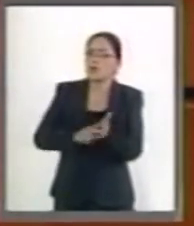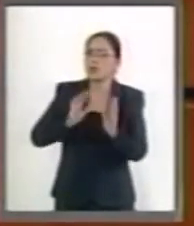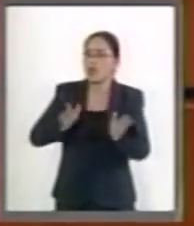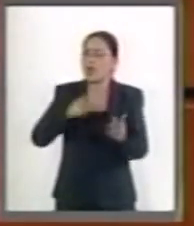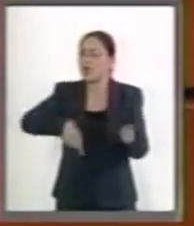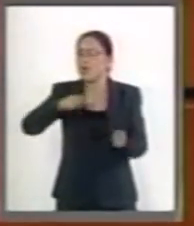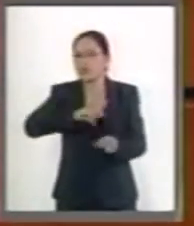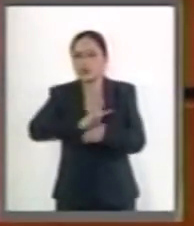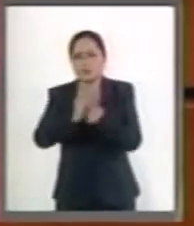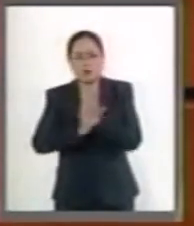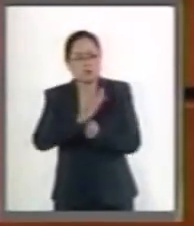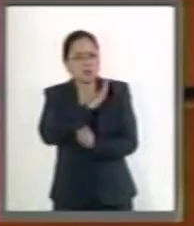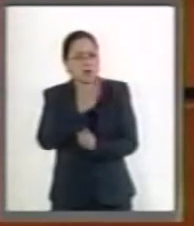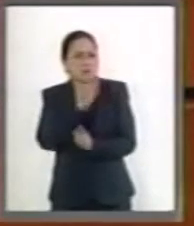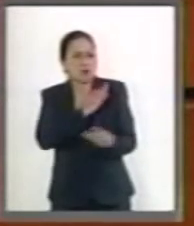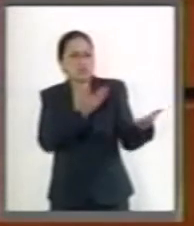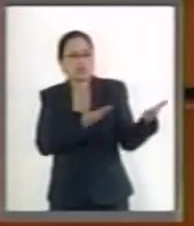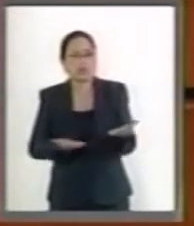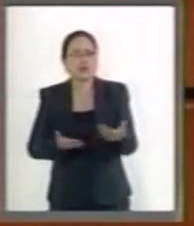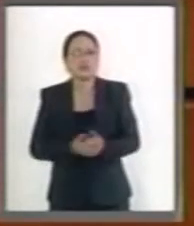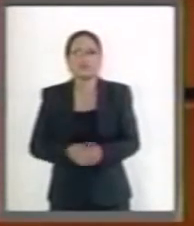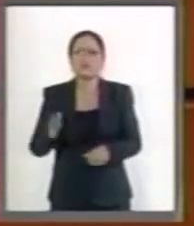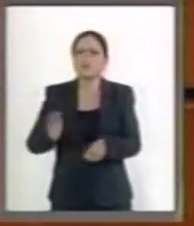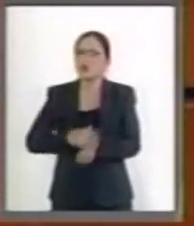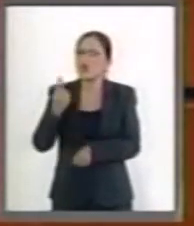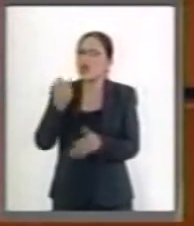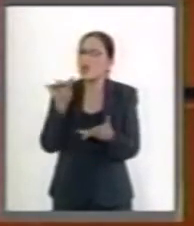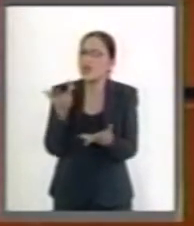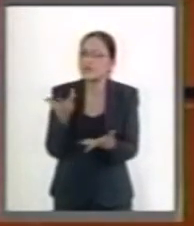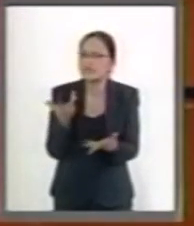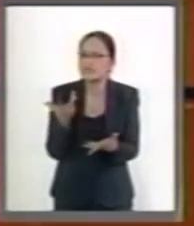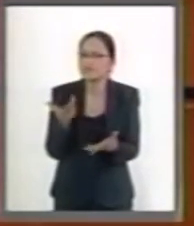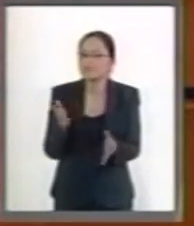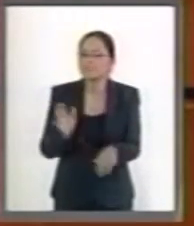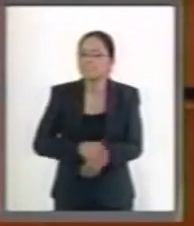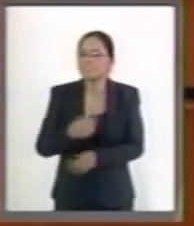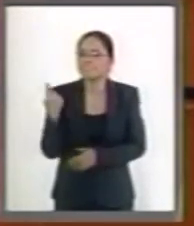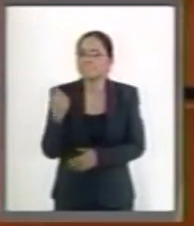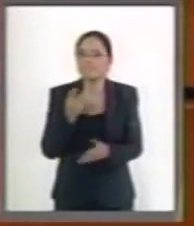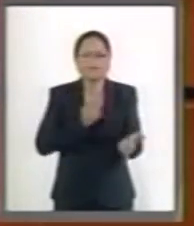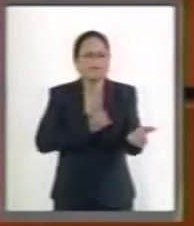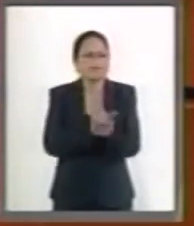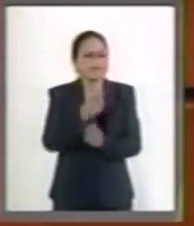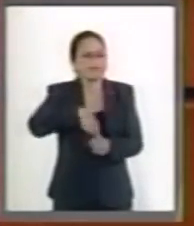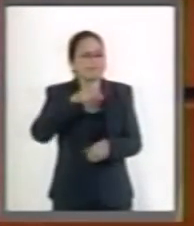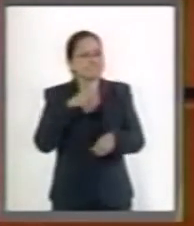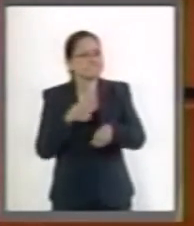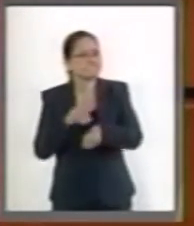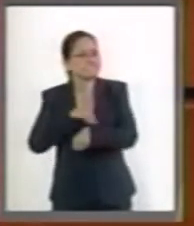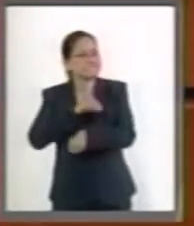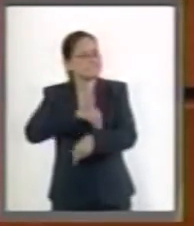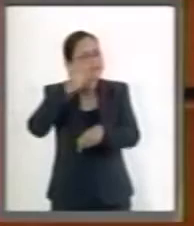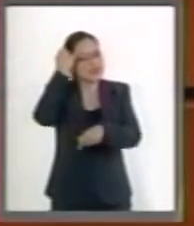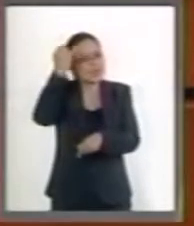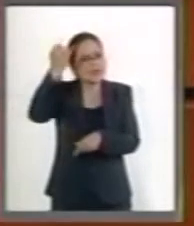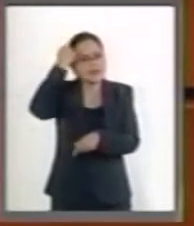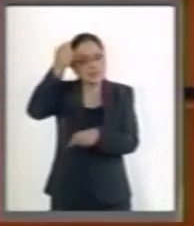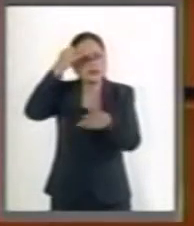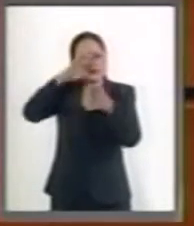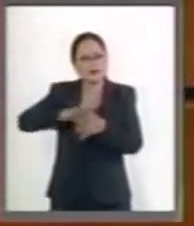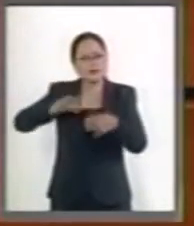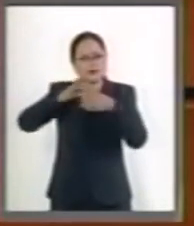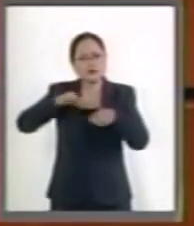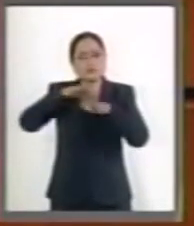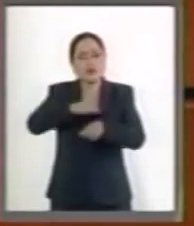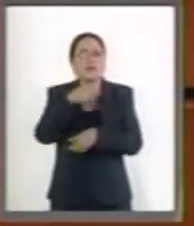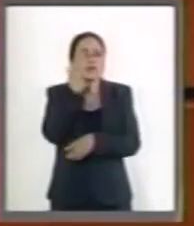nuestro país. ¿Por qué se quiere hacer eso? ¿Por qué se argumenta que se pretende hacer